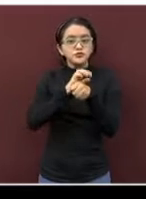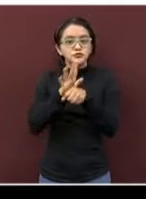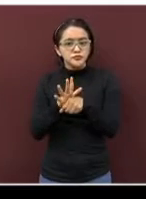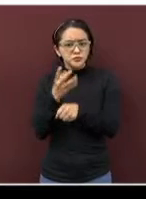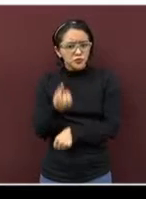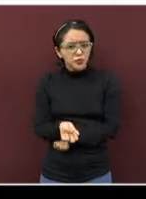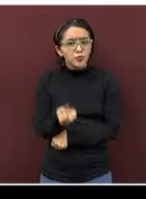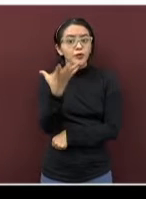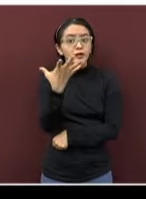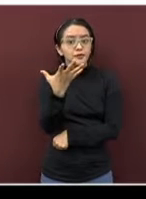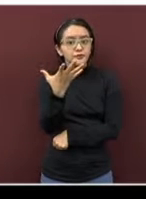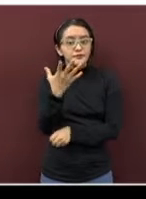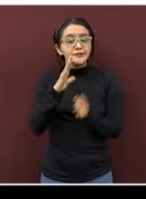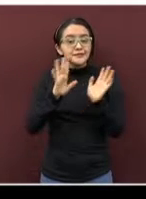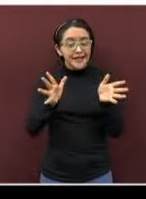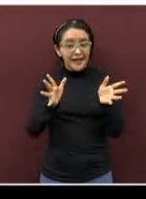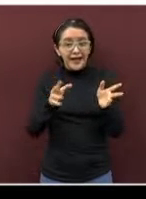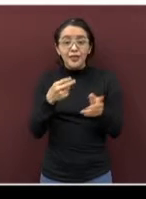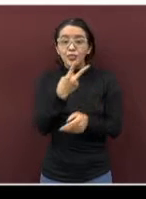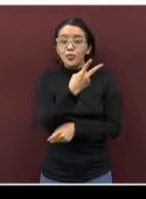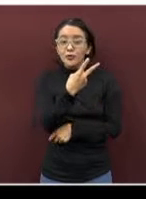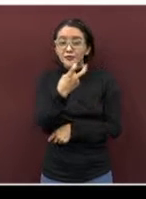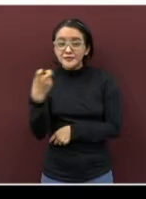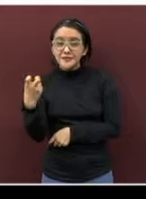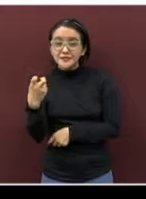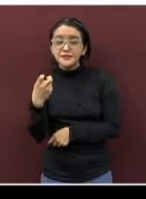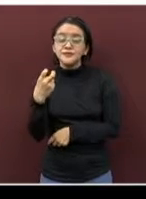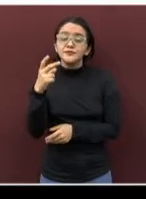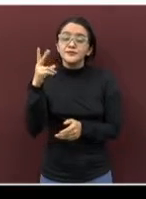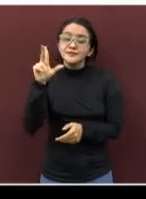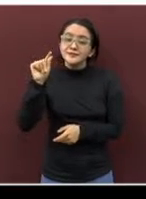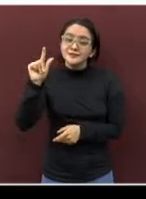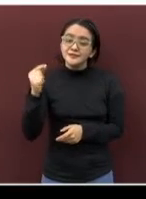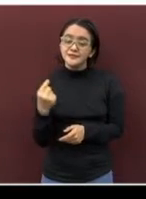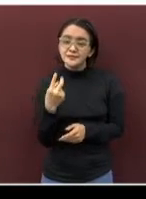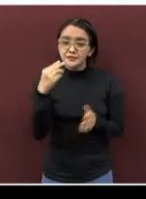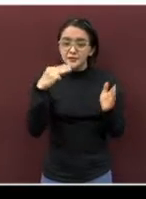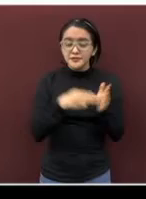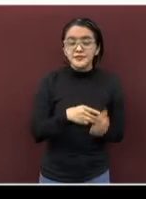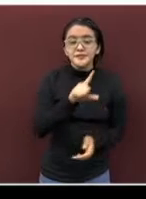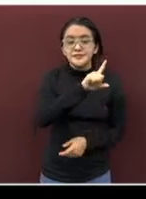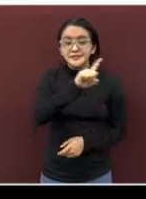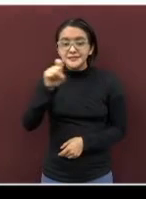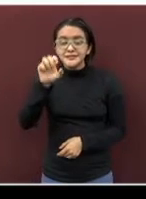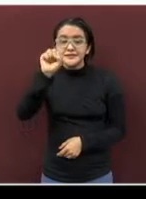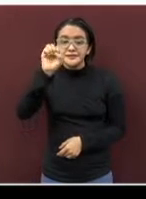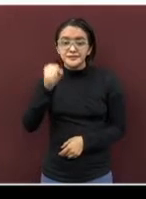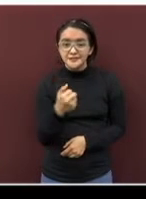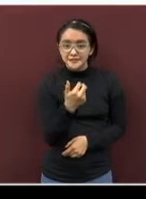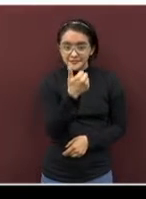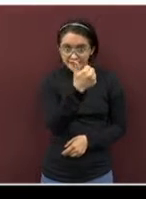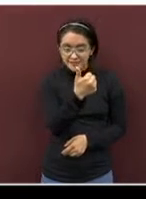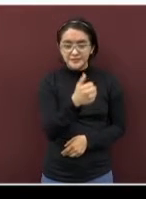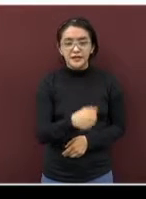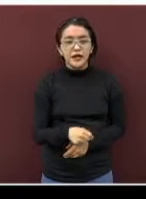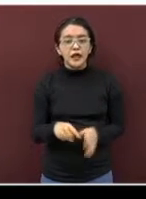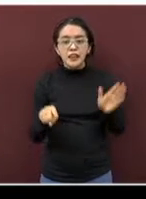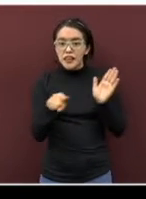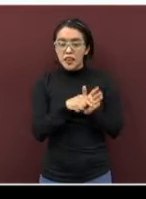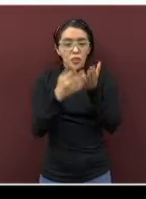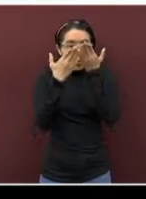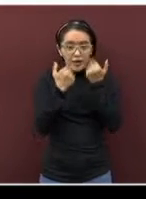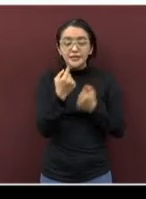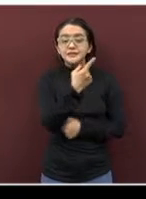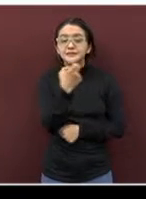son 272 mil 166 negativos son 135